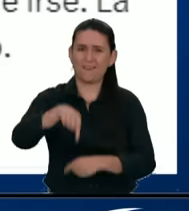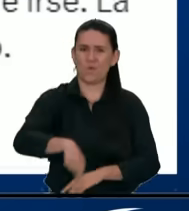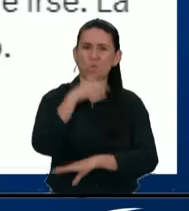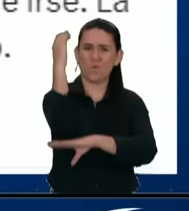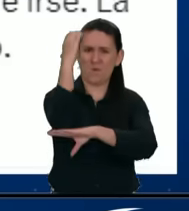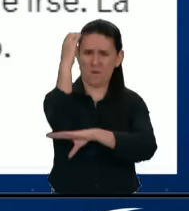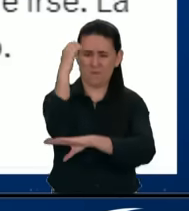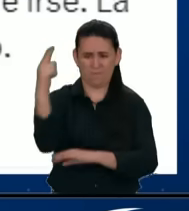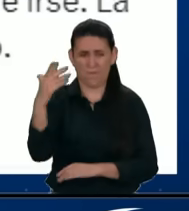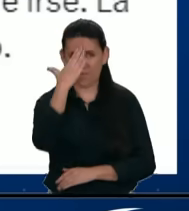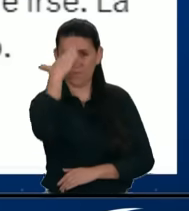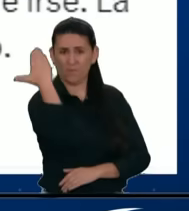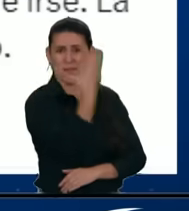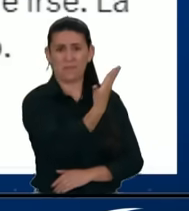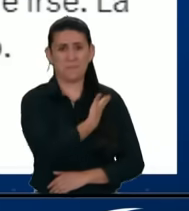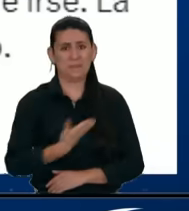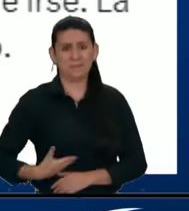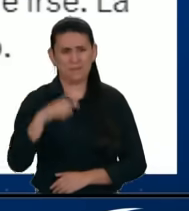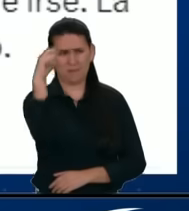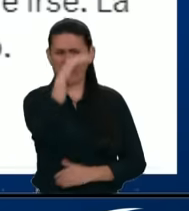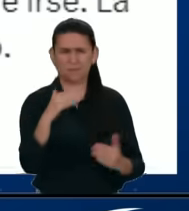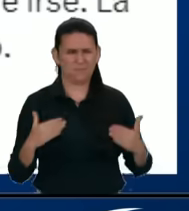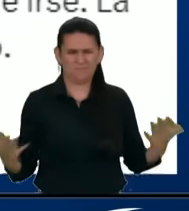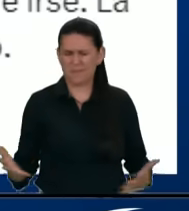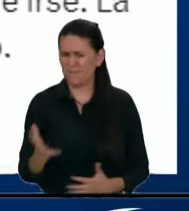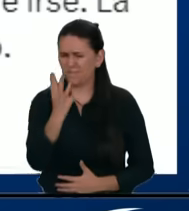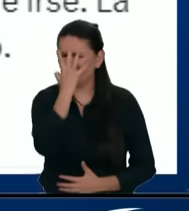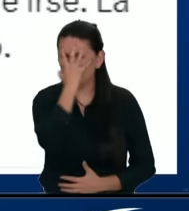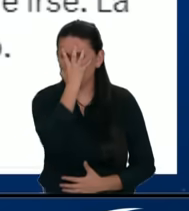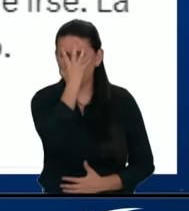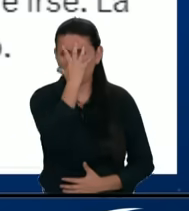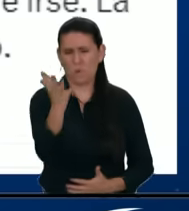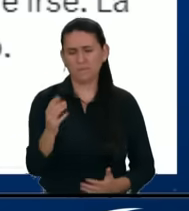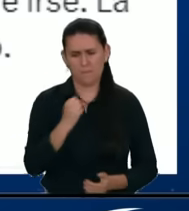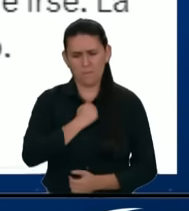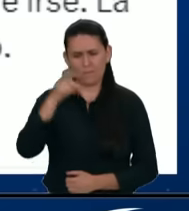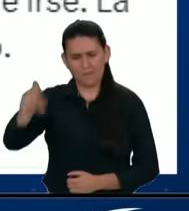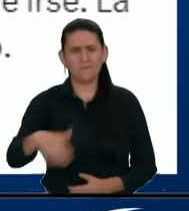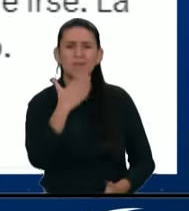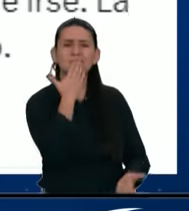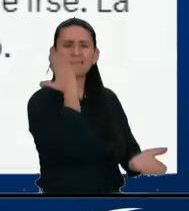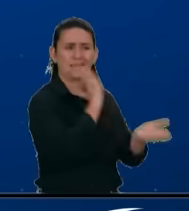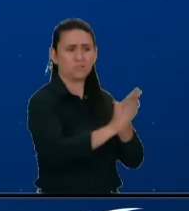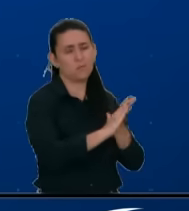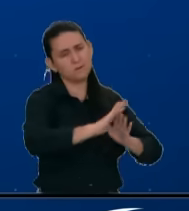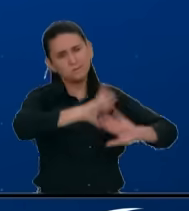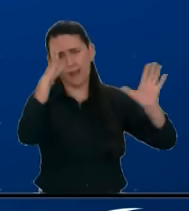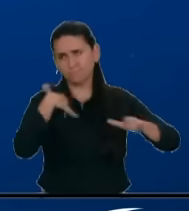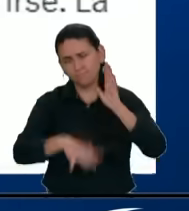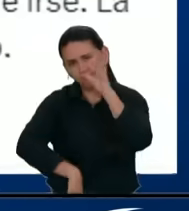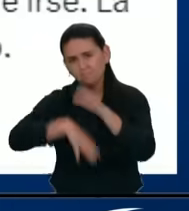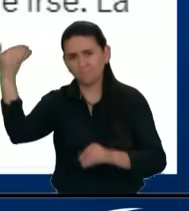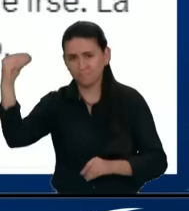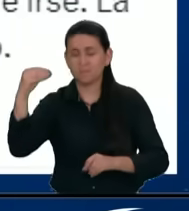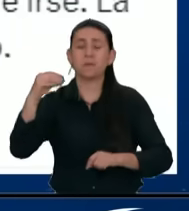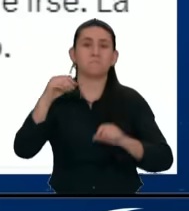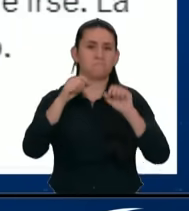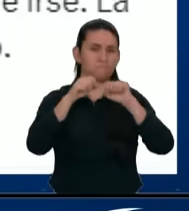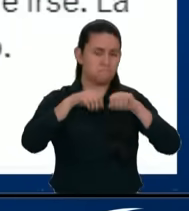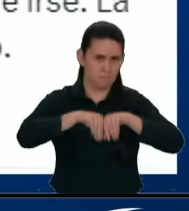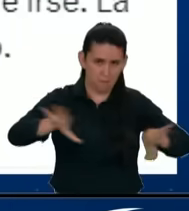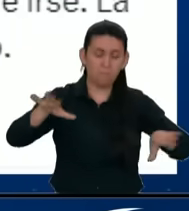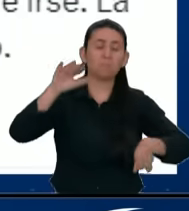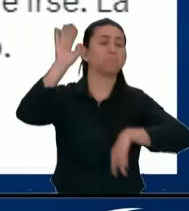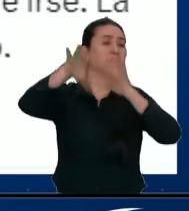con Gustavo Petro, presidente de la República. Vergüenza, mínimo pedir excusas e irse. Unas horas más adelante, el